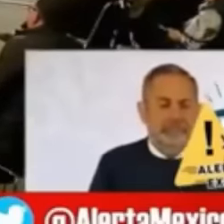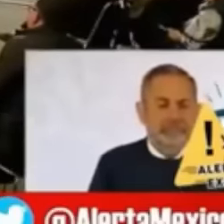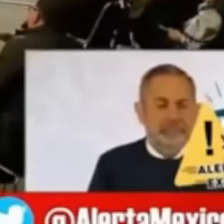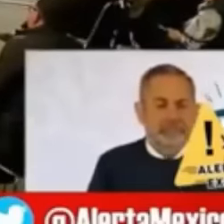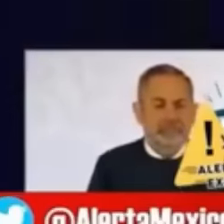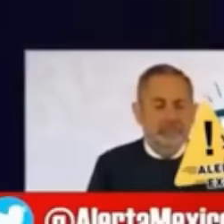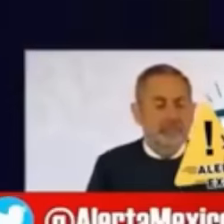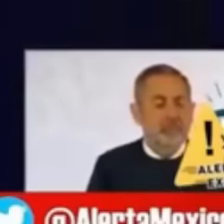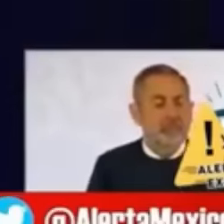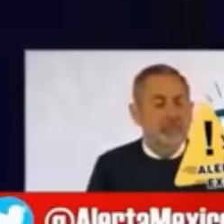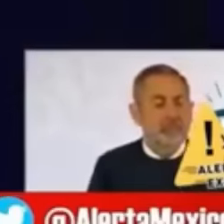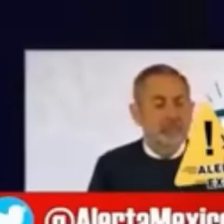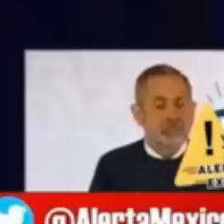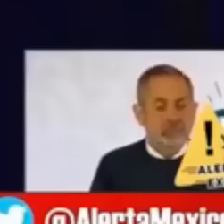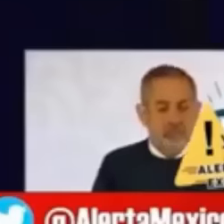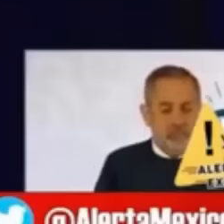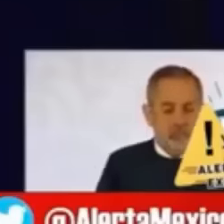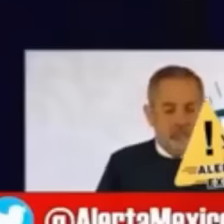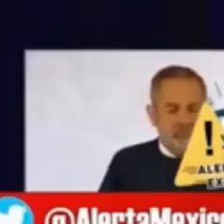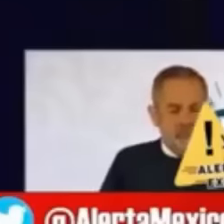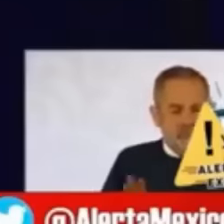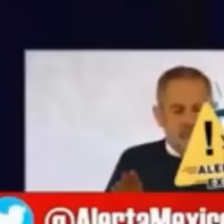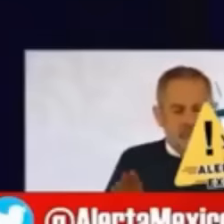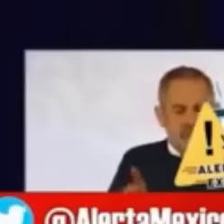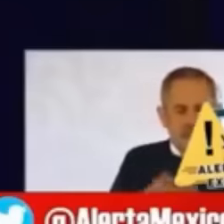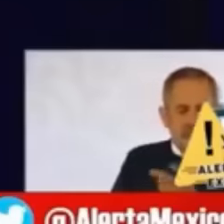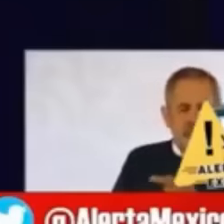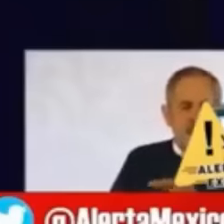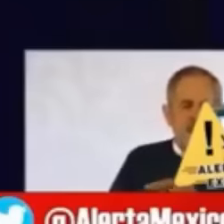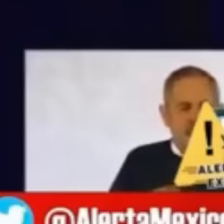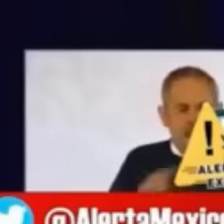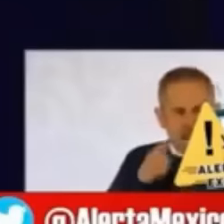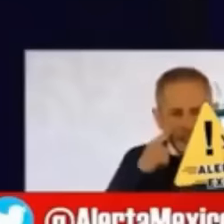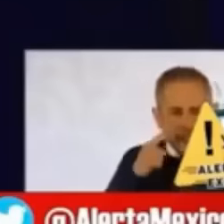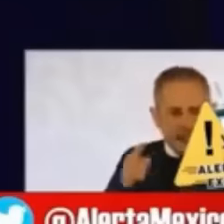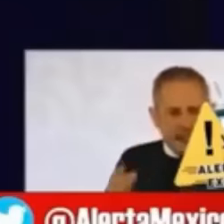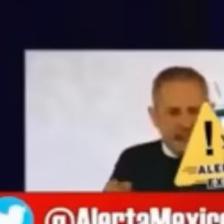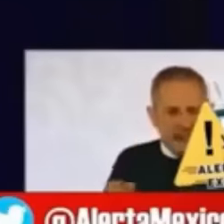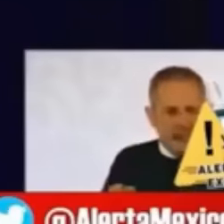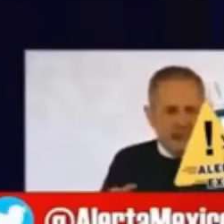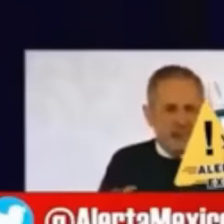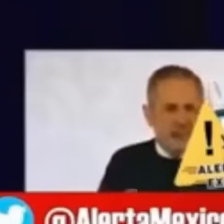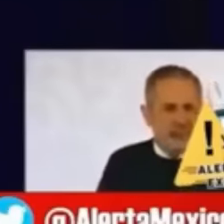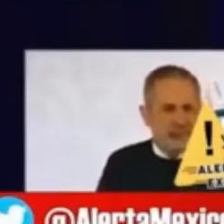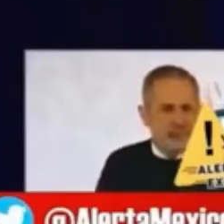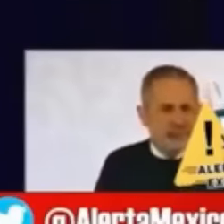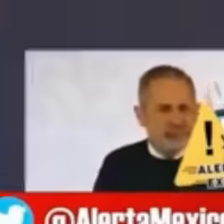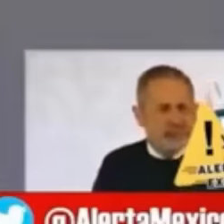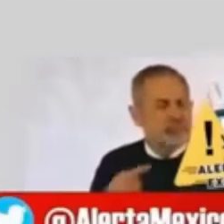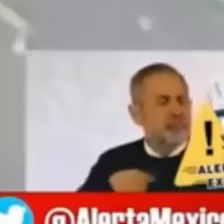pues miren lo que hicimos con Rafael Tarantino, Emilio Guzmán,